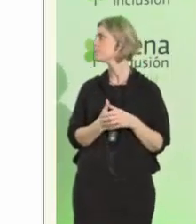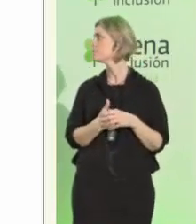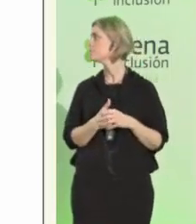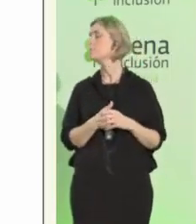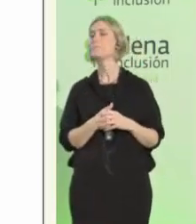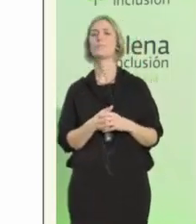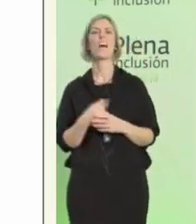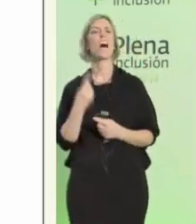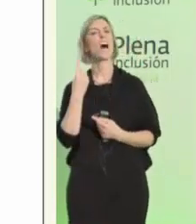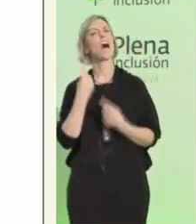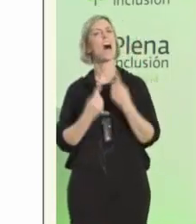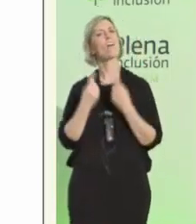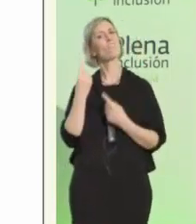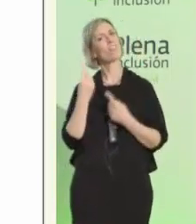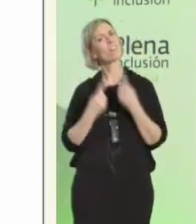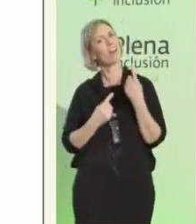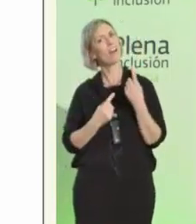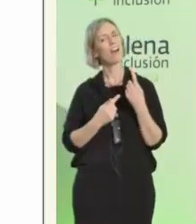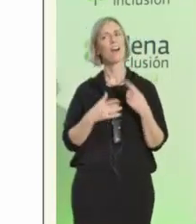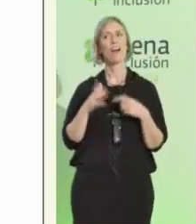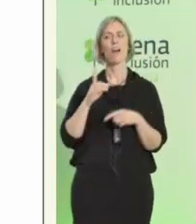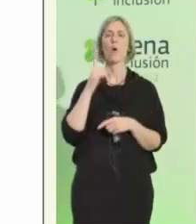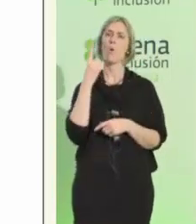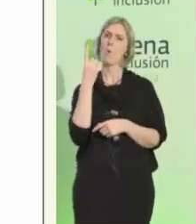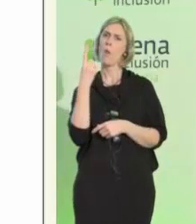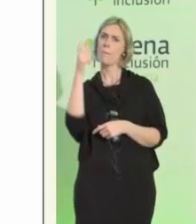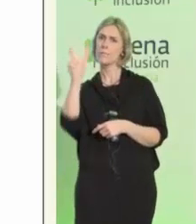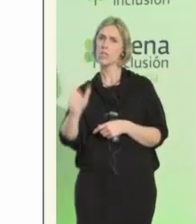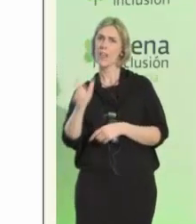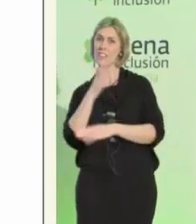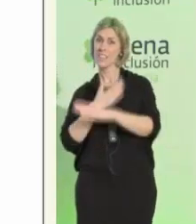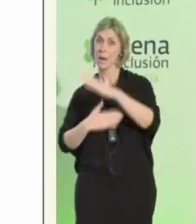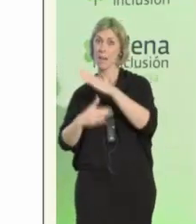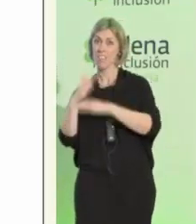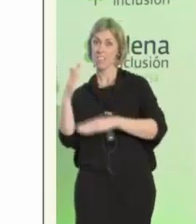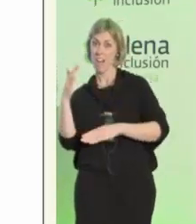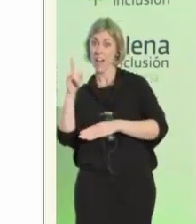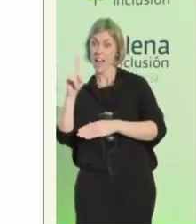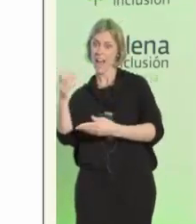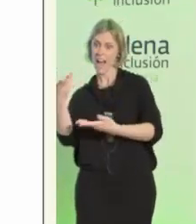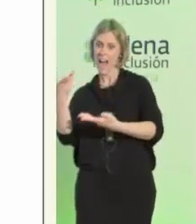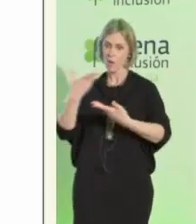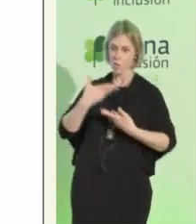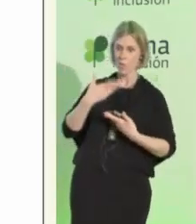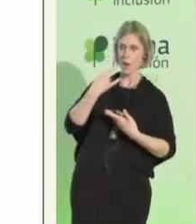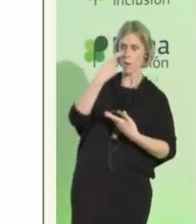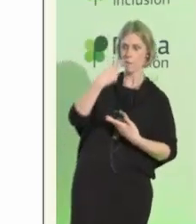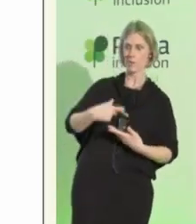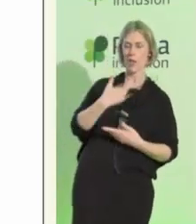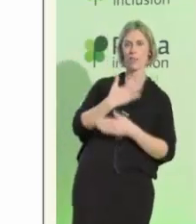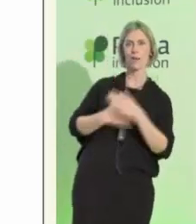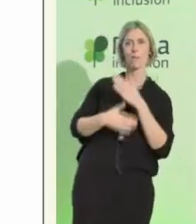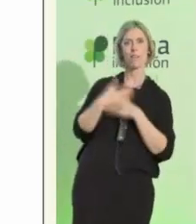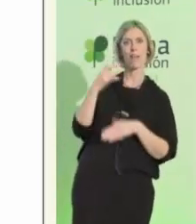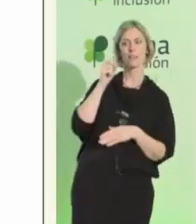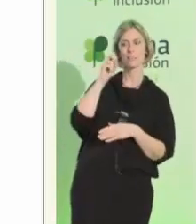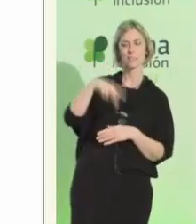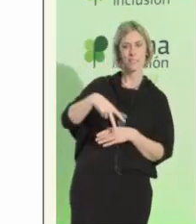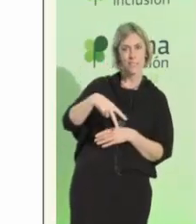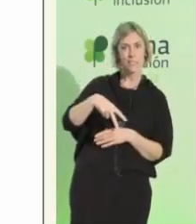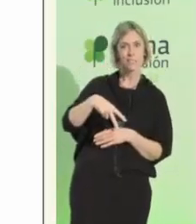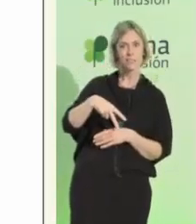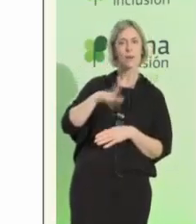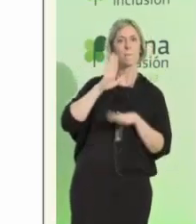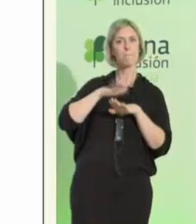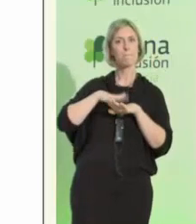A veces es una persona con discapacidad la que ayuda a una persona que no tiene discapacidad, precisamente para que sepa